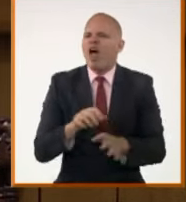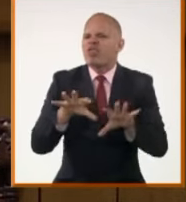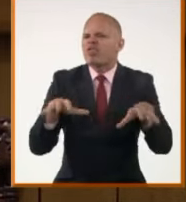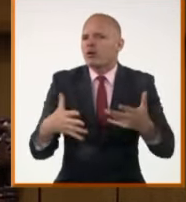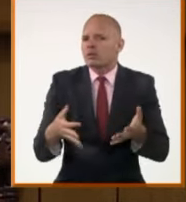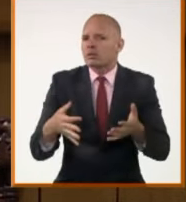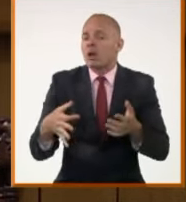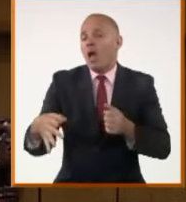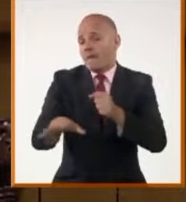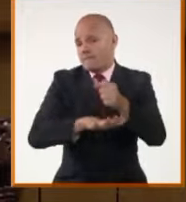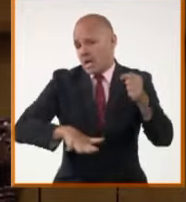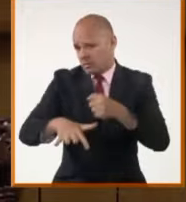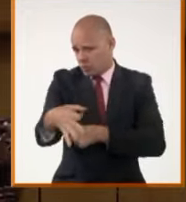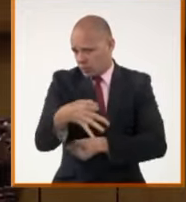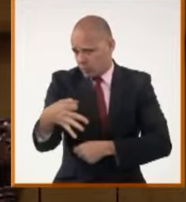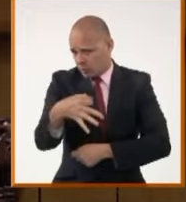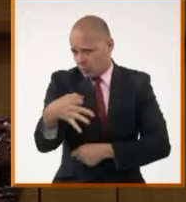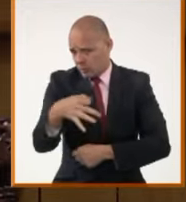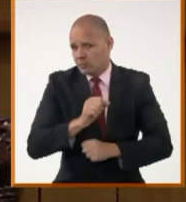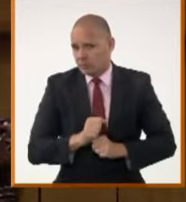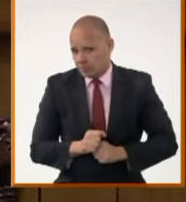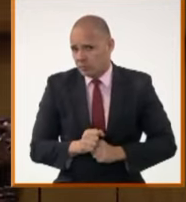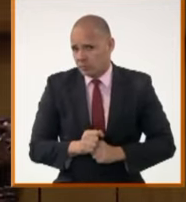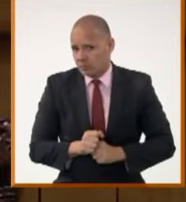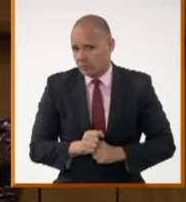nivel de territorio.